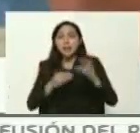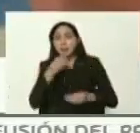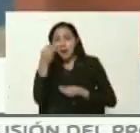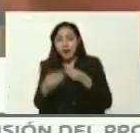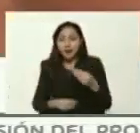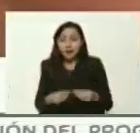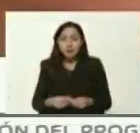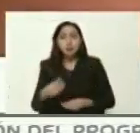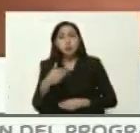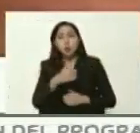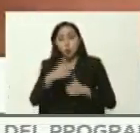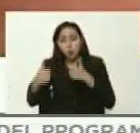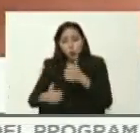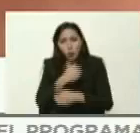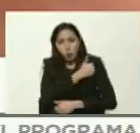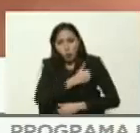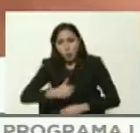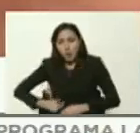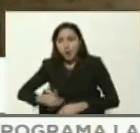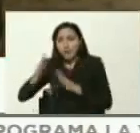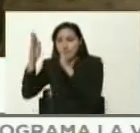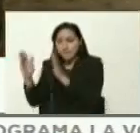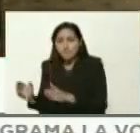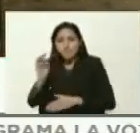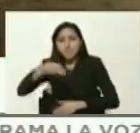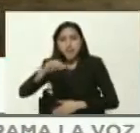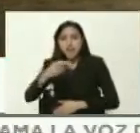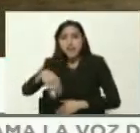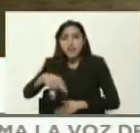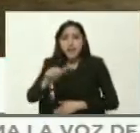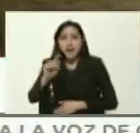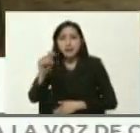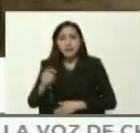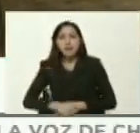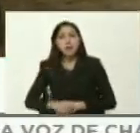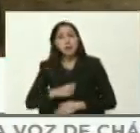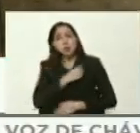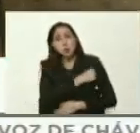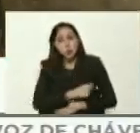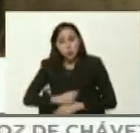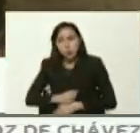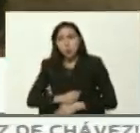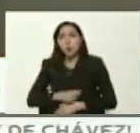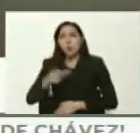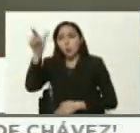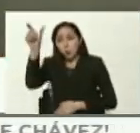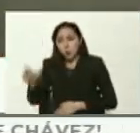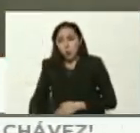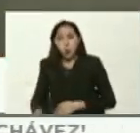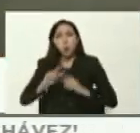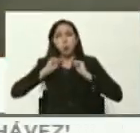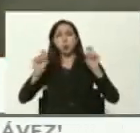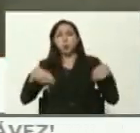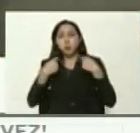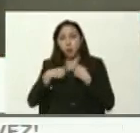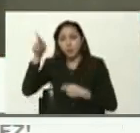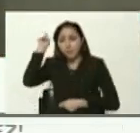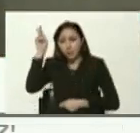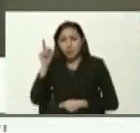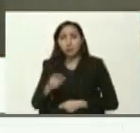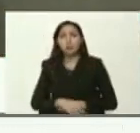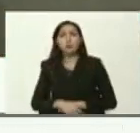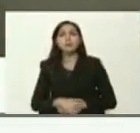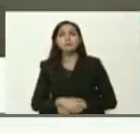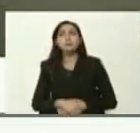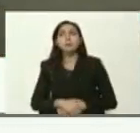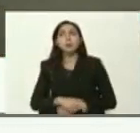como vicepresidente del compatriota Piñate y la desaparición física lamentable de nuestro compañero, el profe Aristóbulo Isturi, nos ha dicho